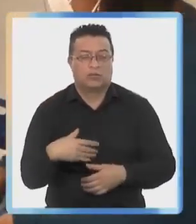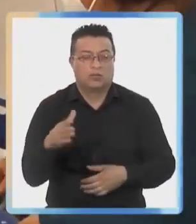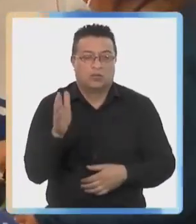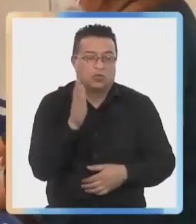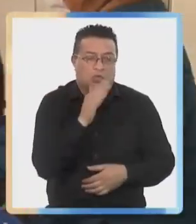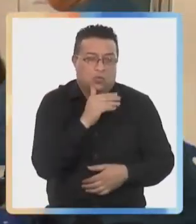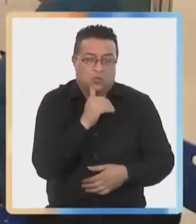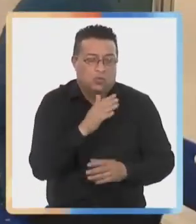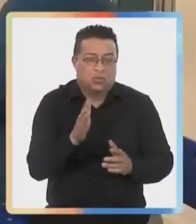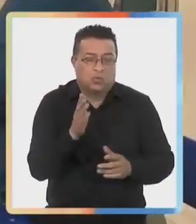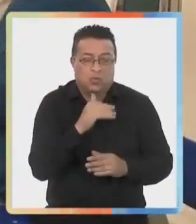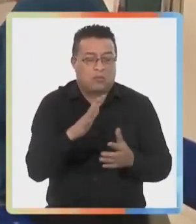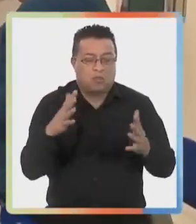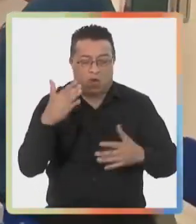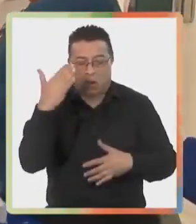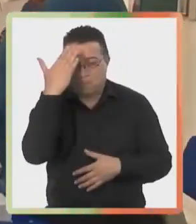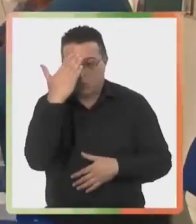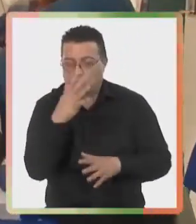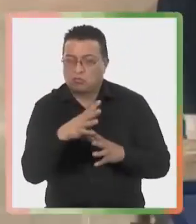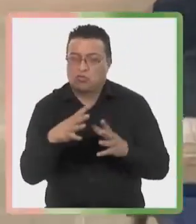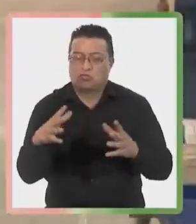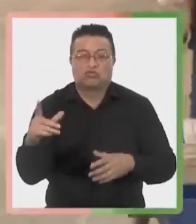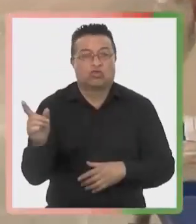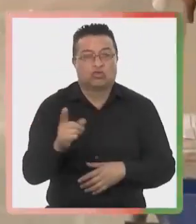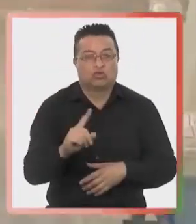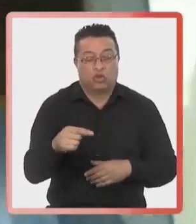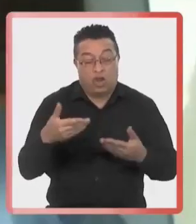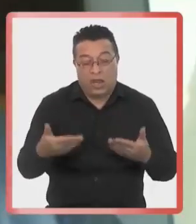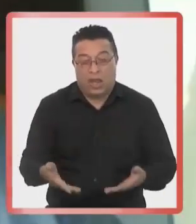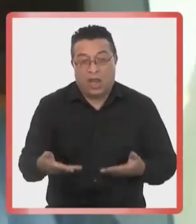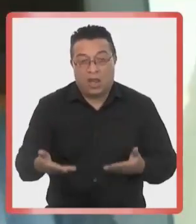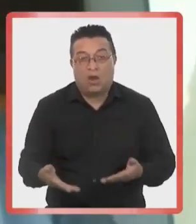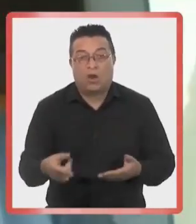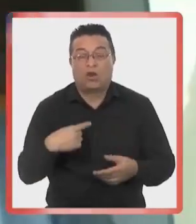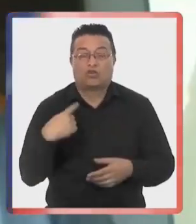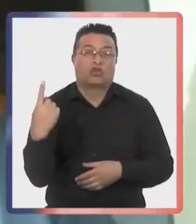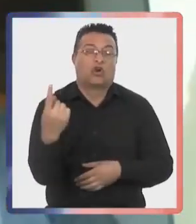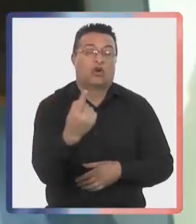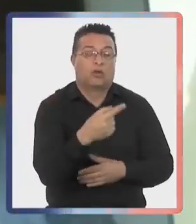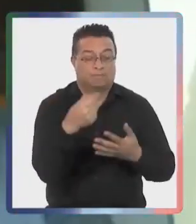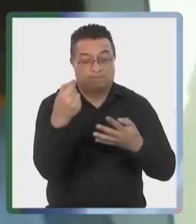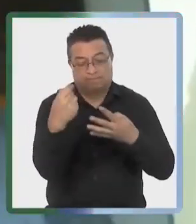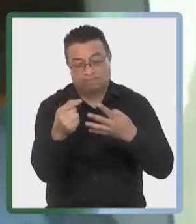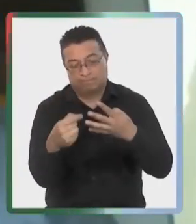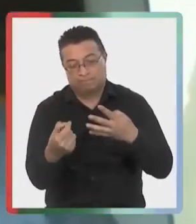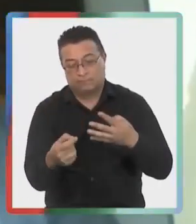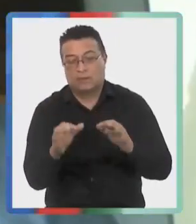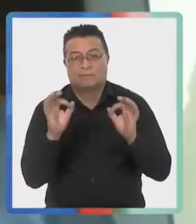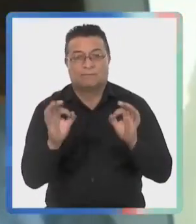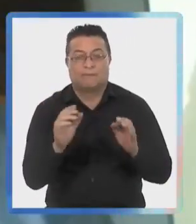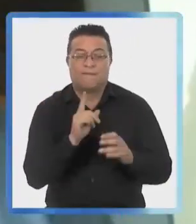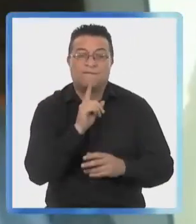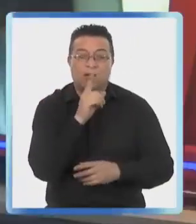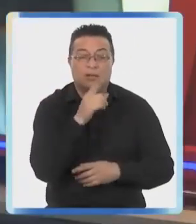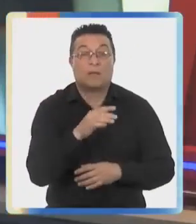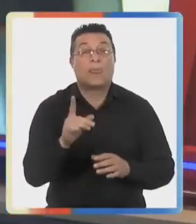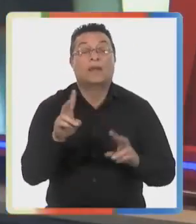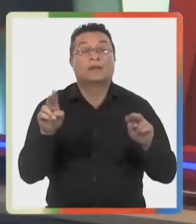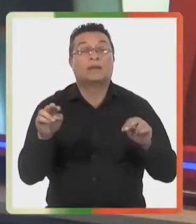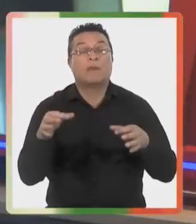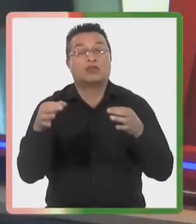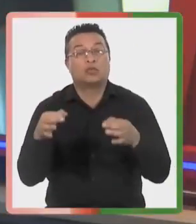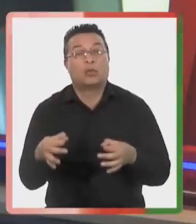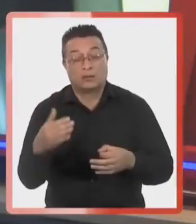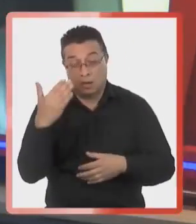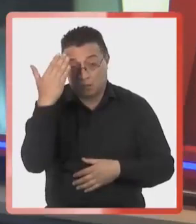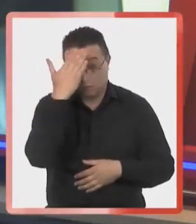tenemos mayores preocupaciones, digamos, en estos momentos de que todo salga correctamente. ¿Y la